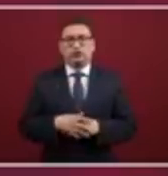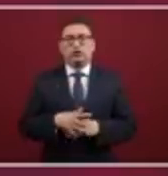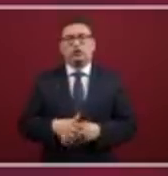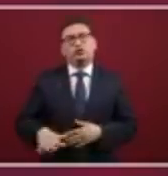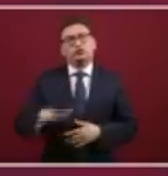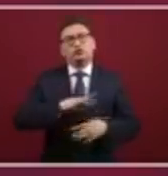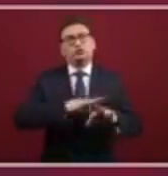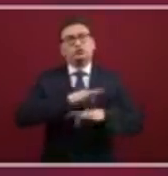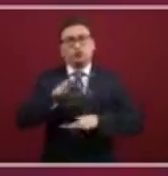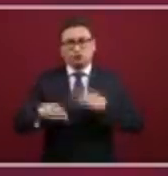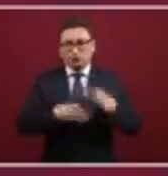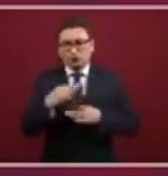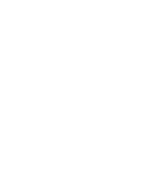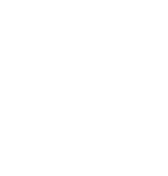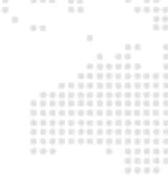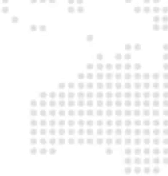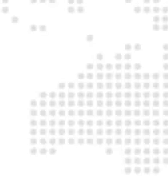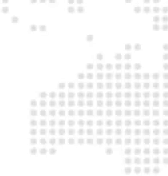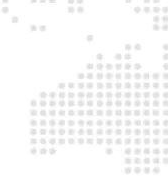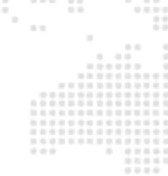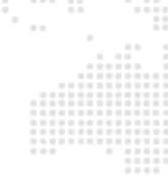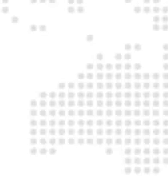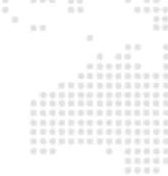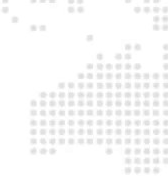torres notimex